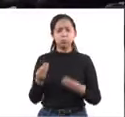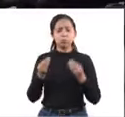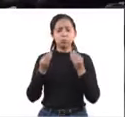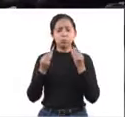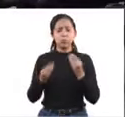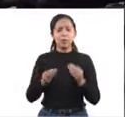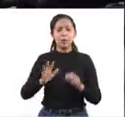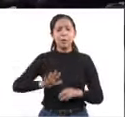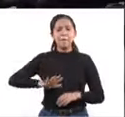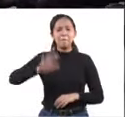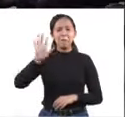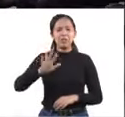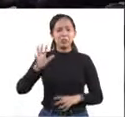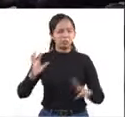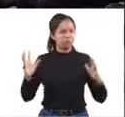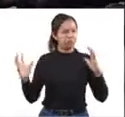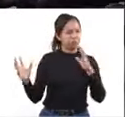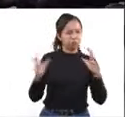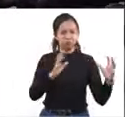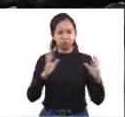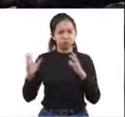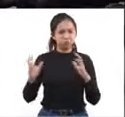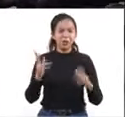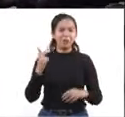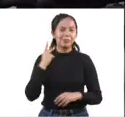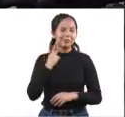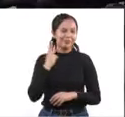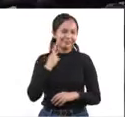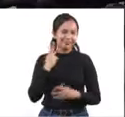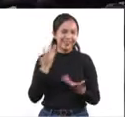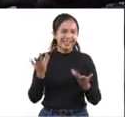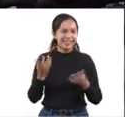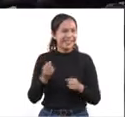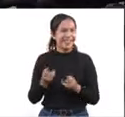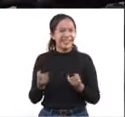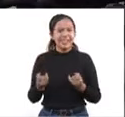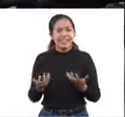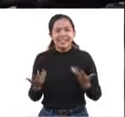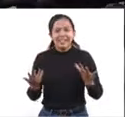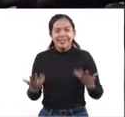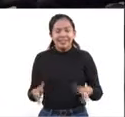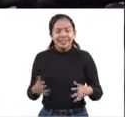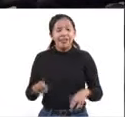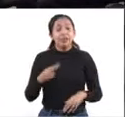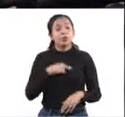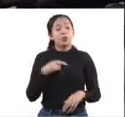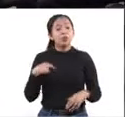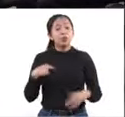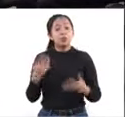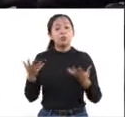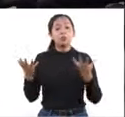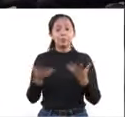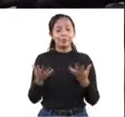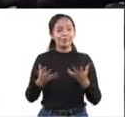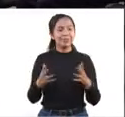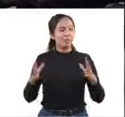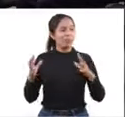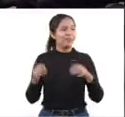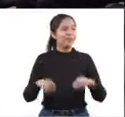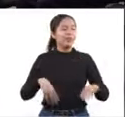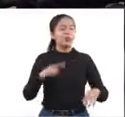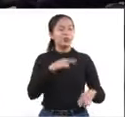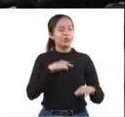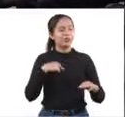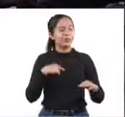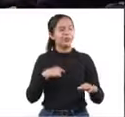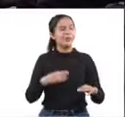tormenta política y social incesante. Y estamos rompiendo el dique que nos separa de allá